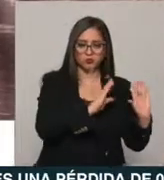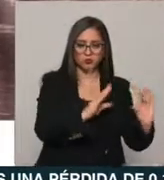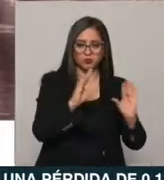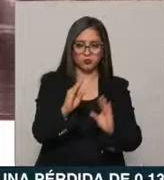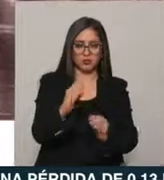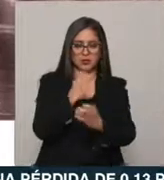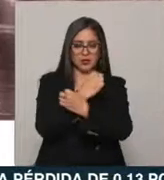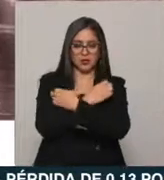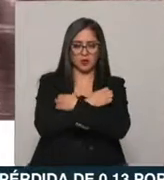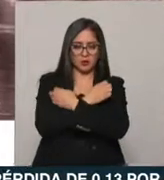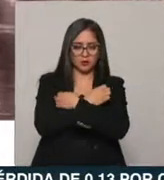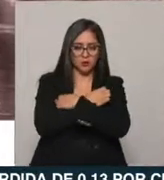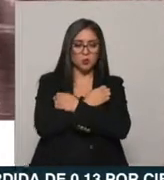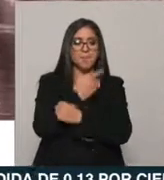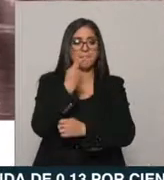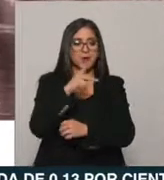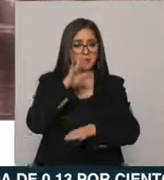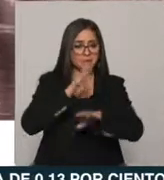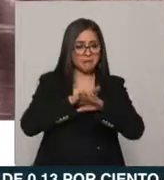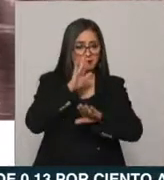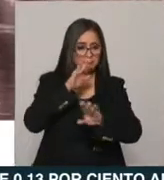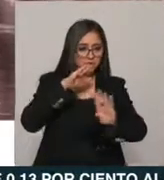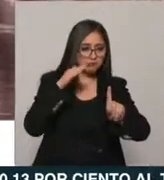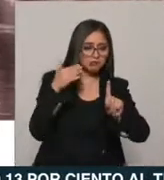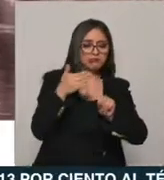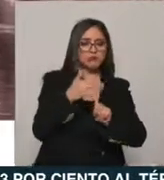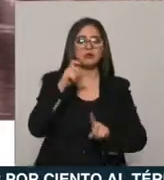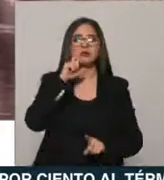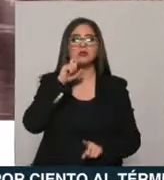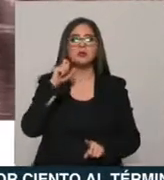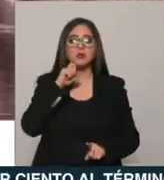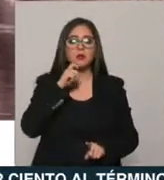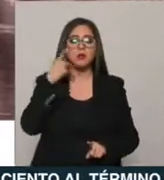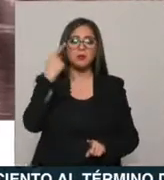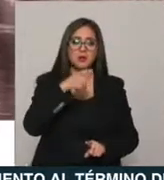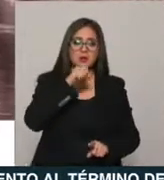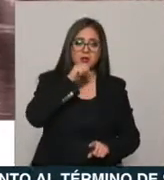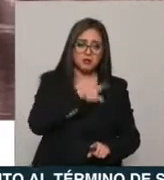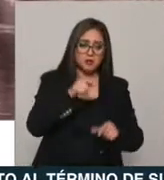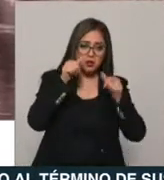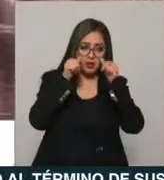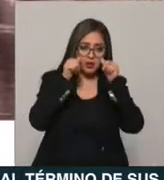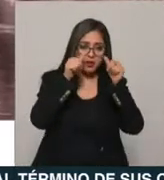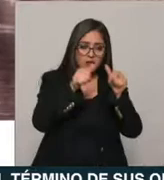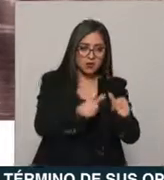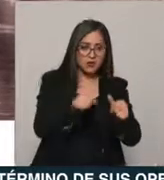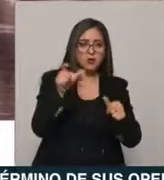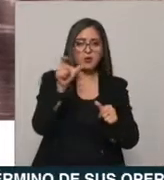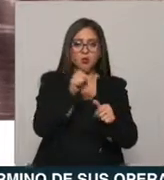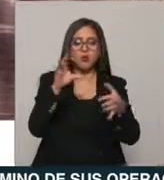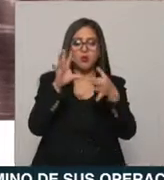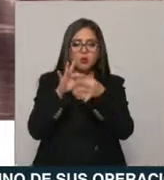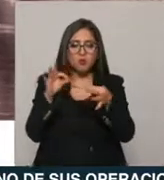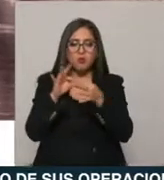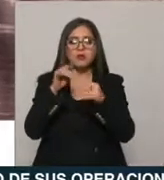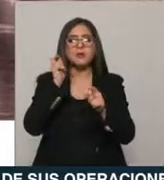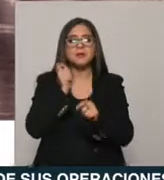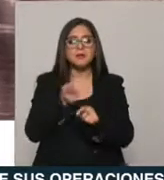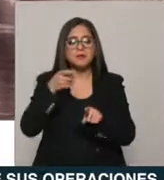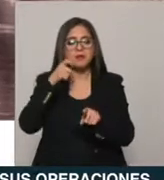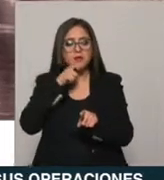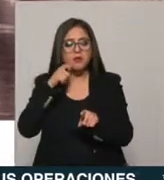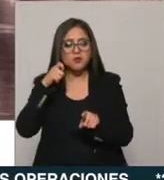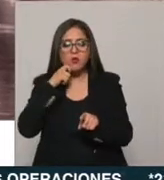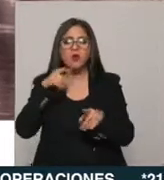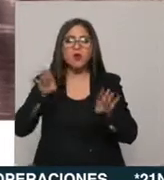educación sexual integral, por el otro lado, proveer servicios de salud sexual y reproductiva basados en